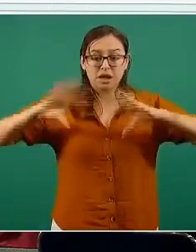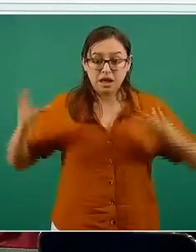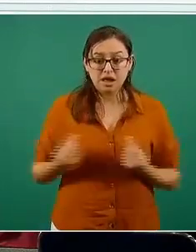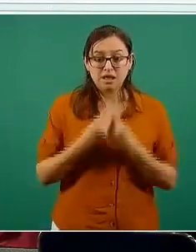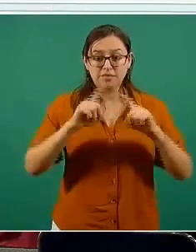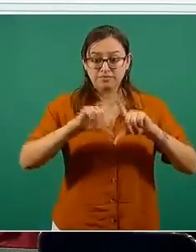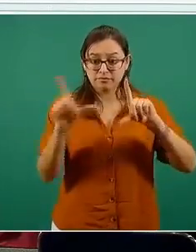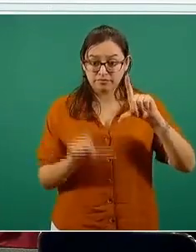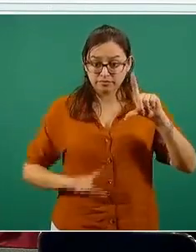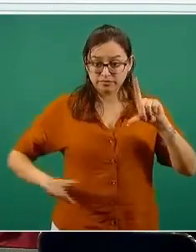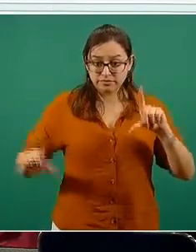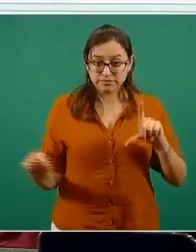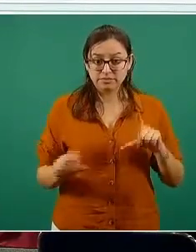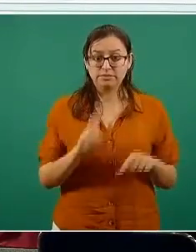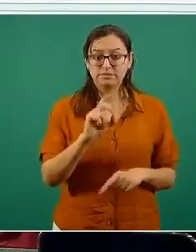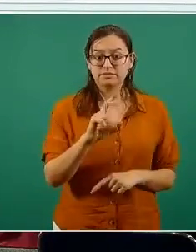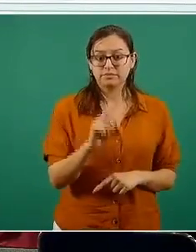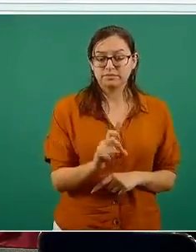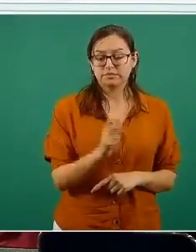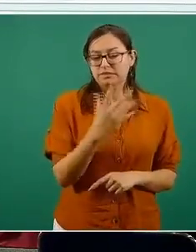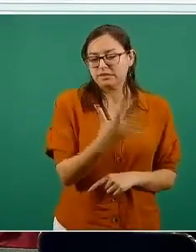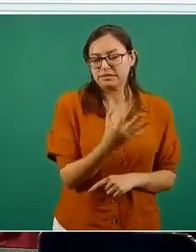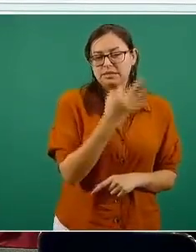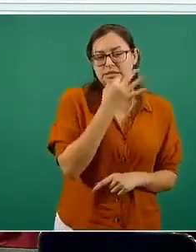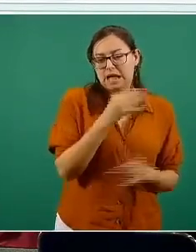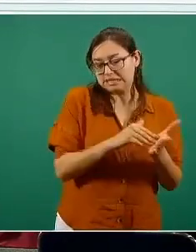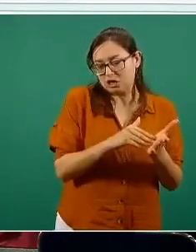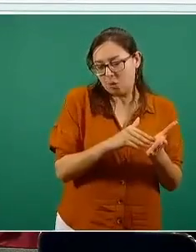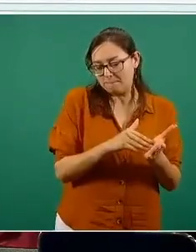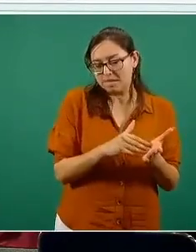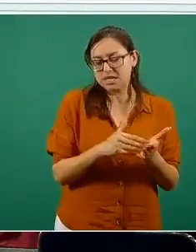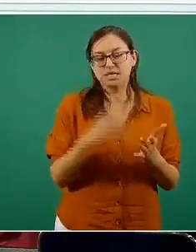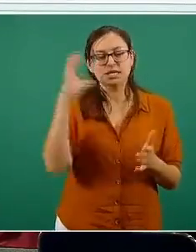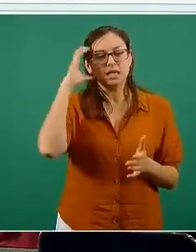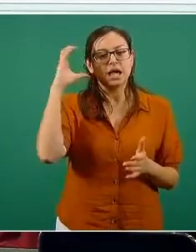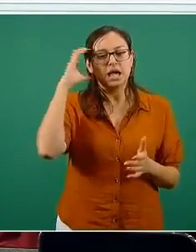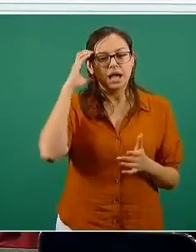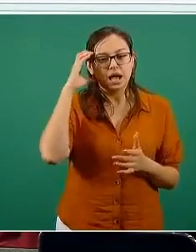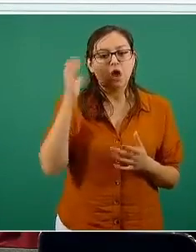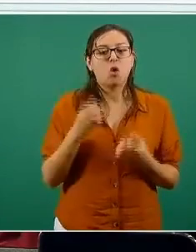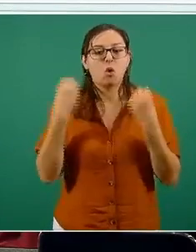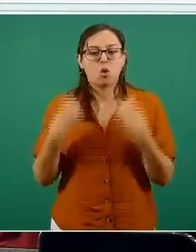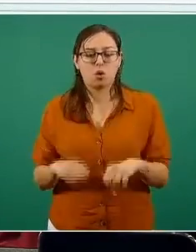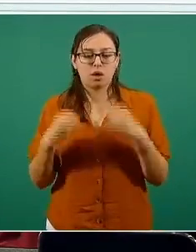nacional cerca de 35,000 camas totales, de las cuales están ocupadas